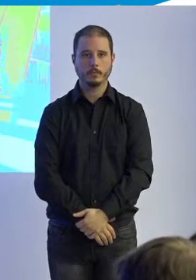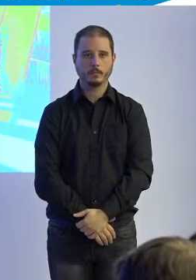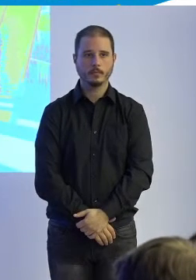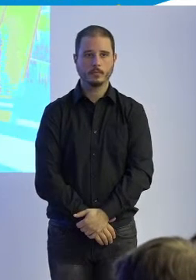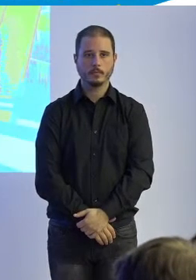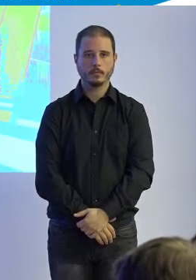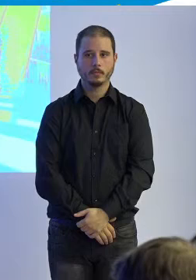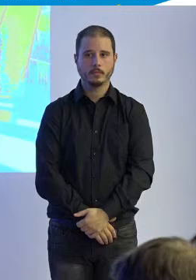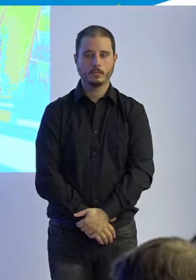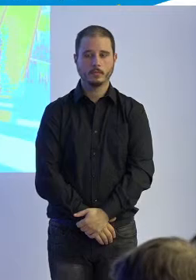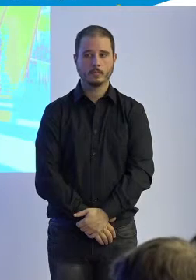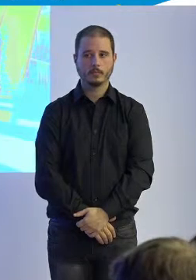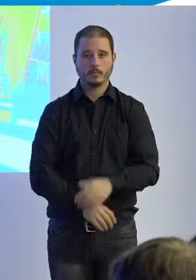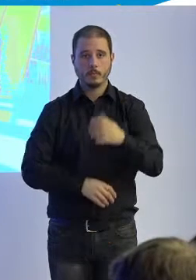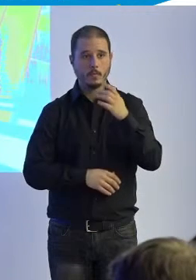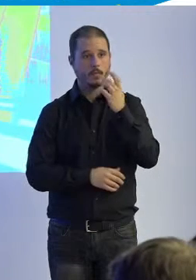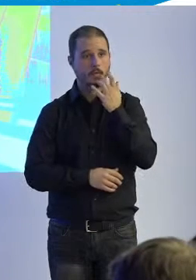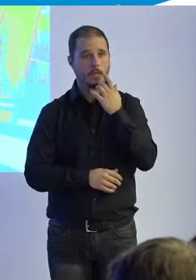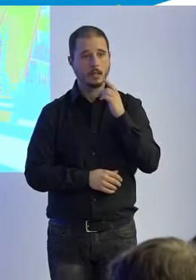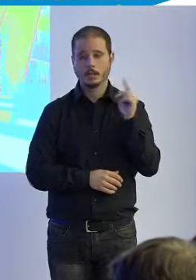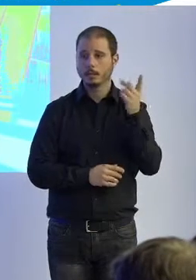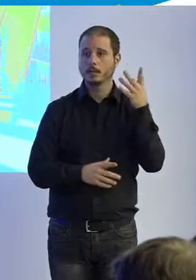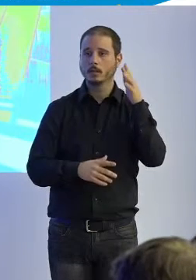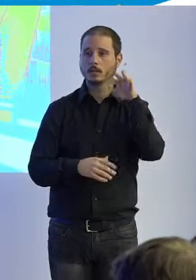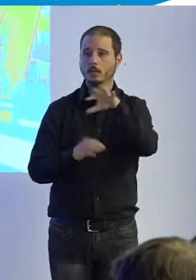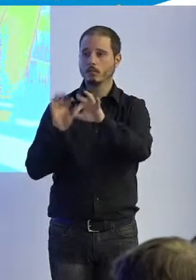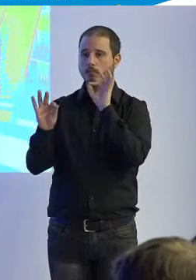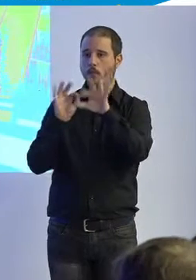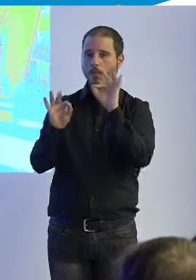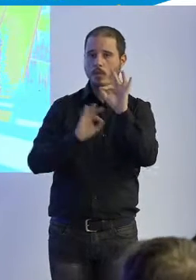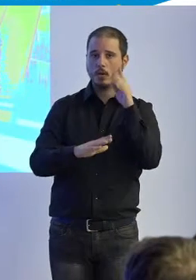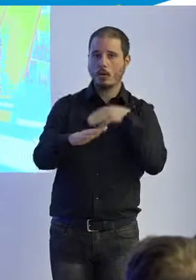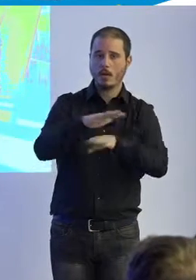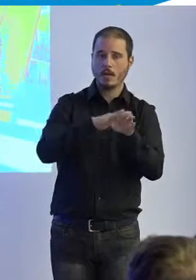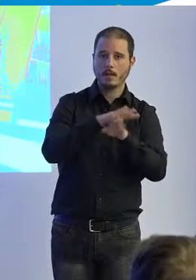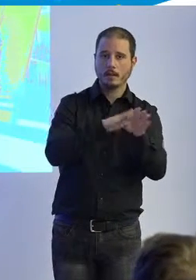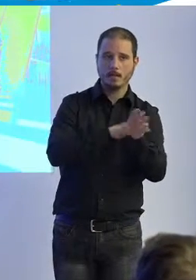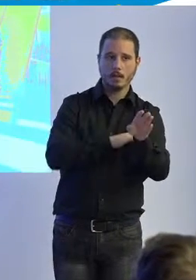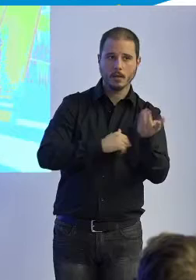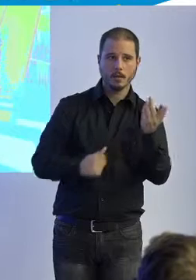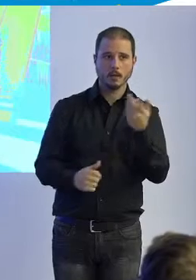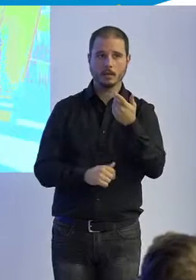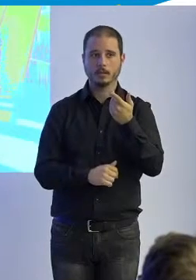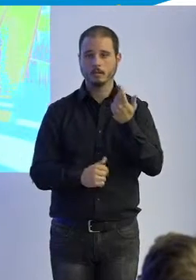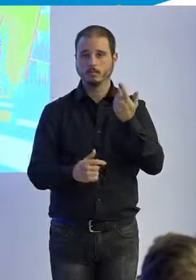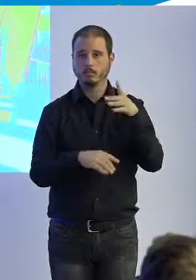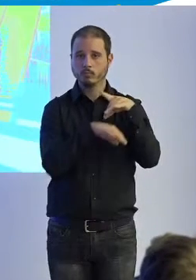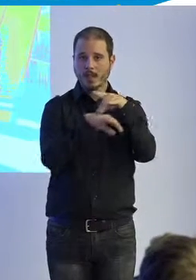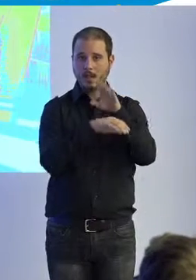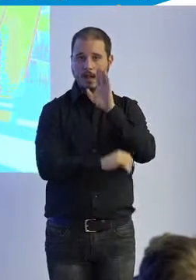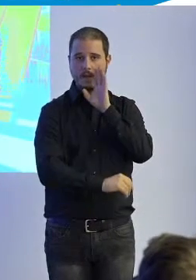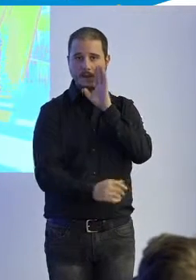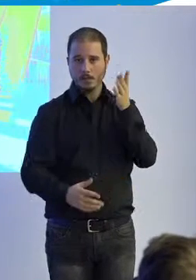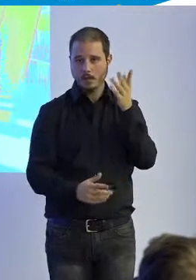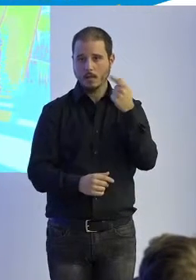Esto, por ejemplo, aquí, opciones de accesibilidad para el User Interface, que lo has comentado tú antes muy bien,